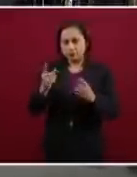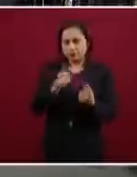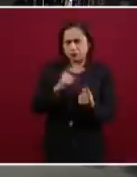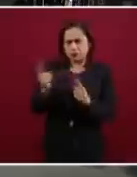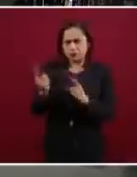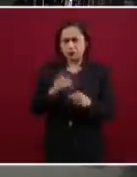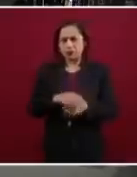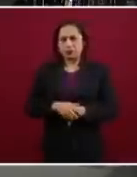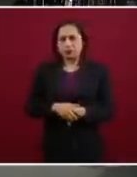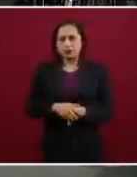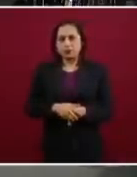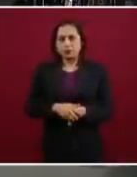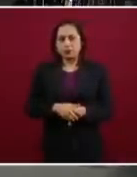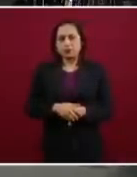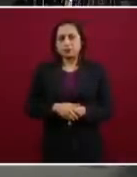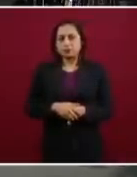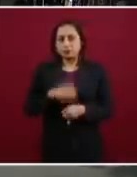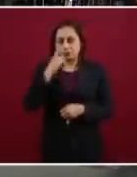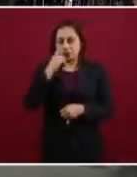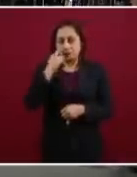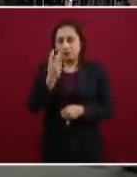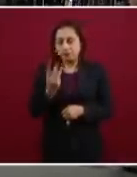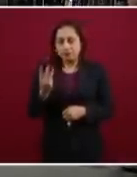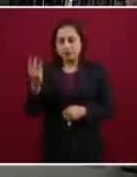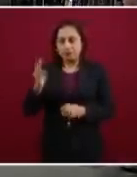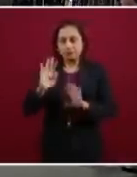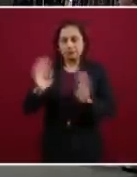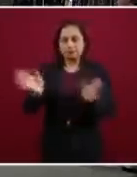si la pregunta seria